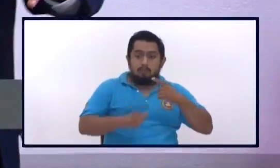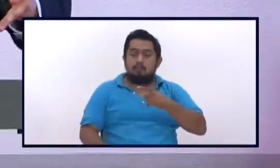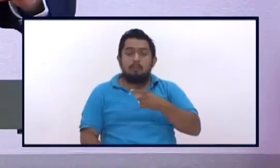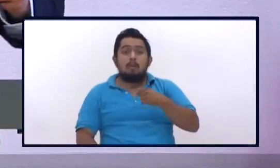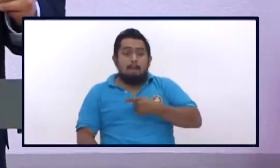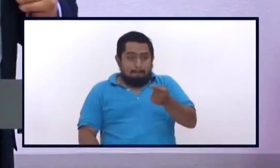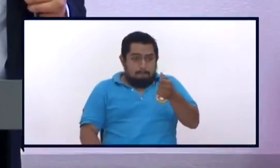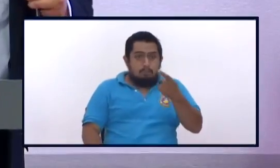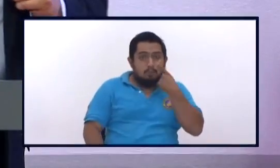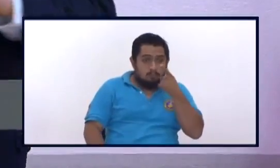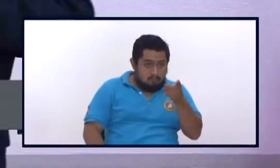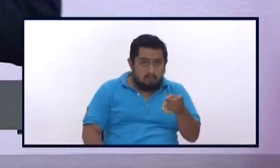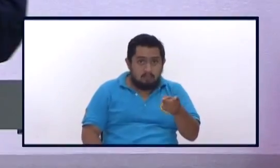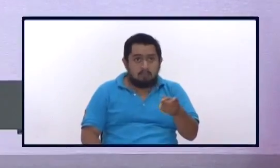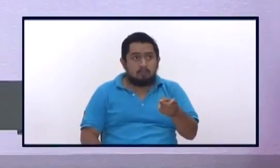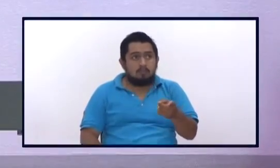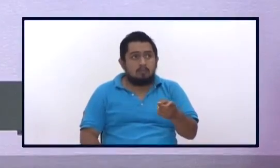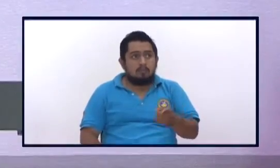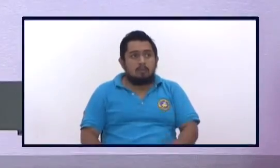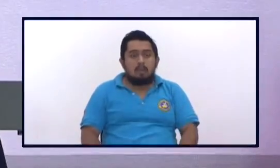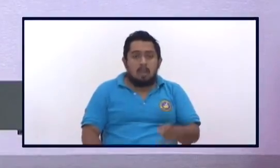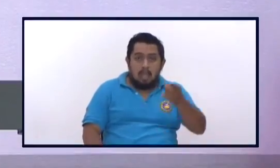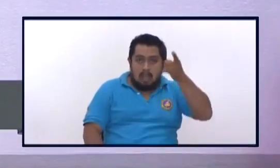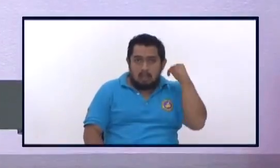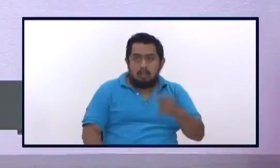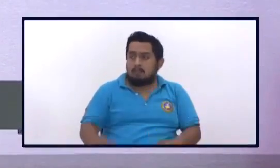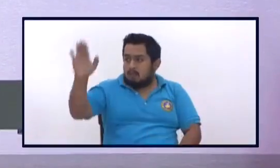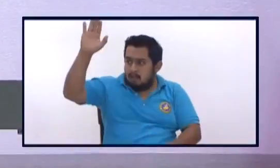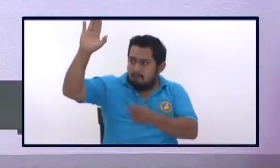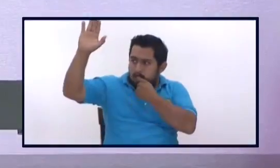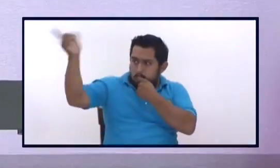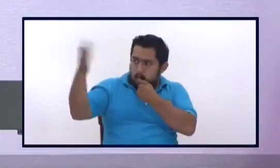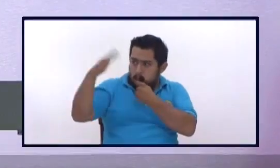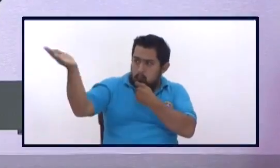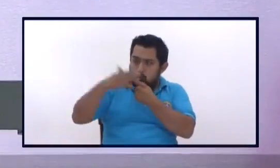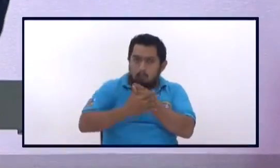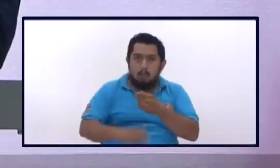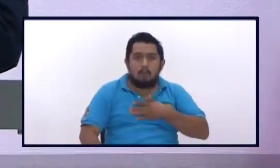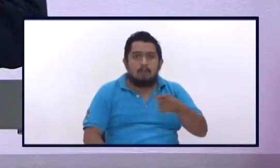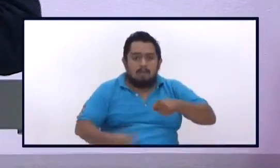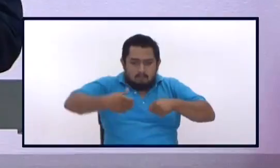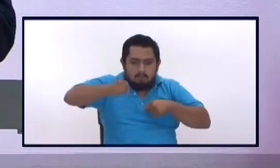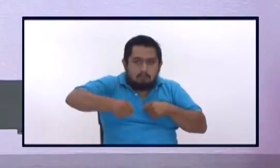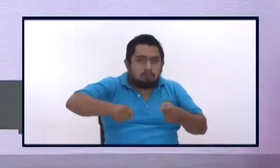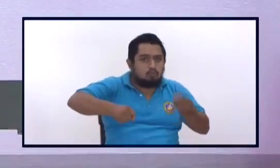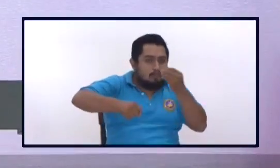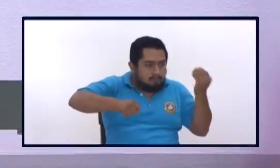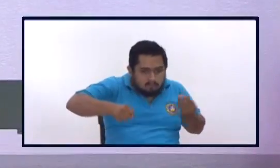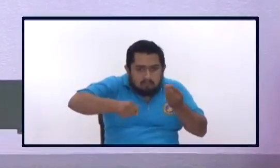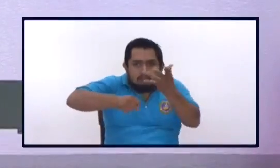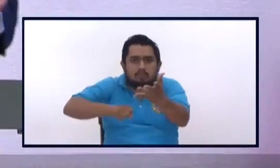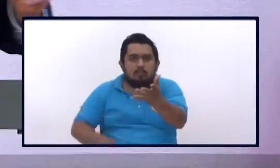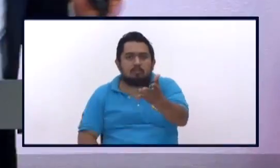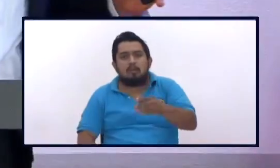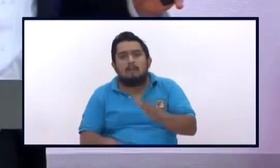que está cuidando nos y el gestor de tráfico que está guiándonos y el repartidor de humo que está llevando los alimentos y el